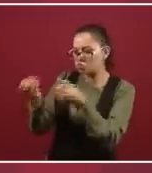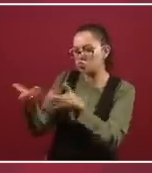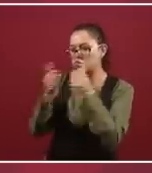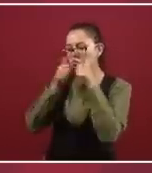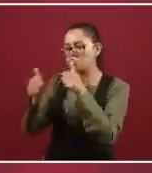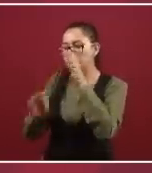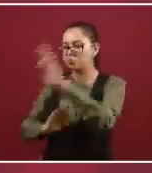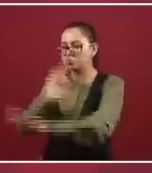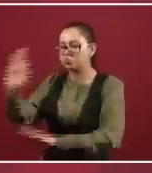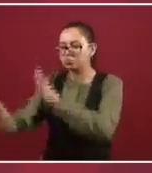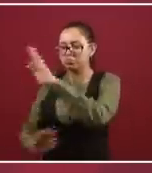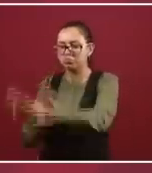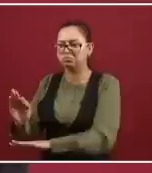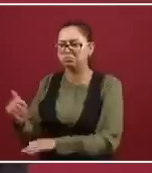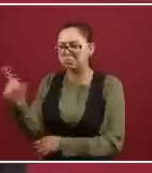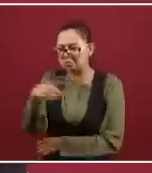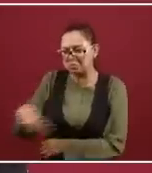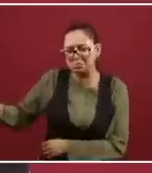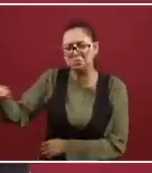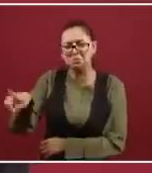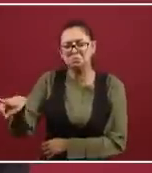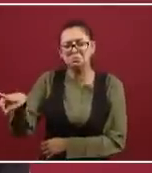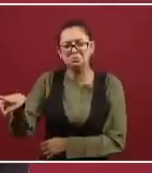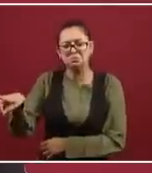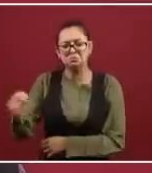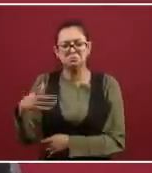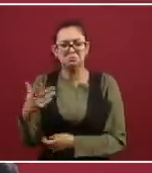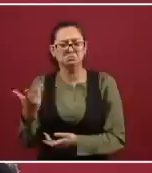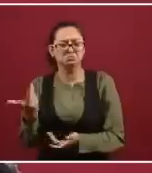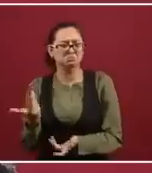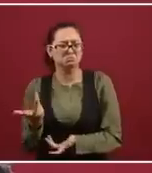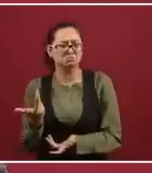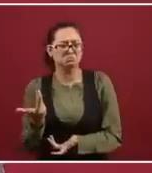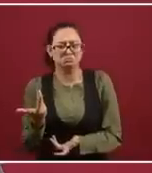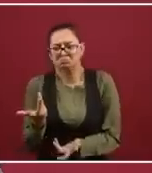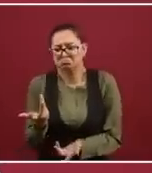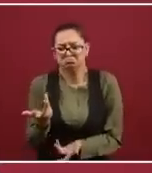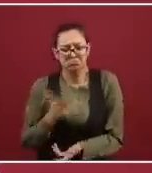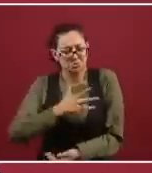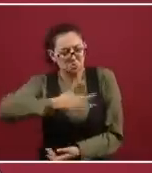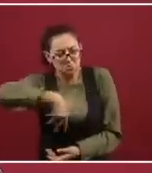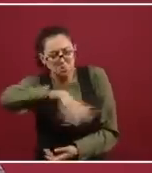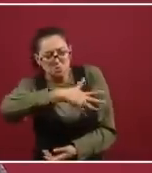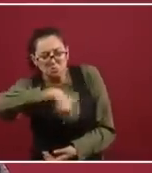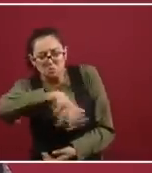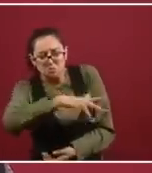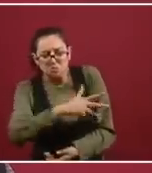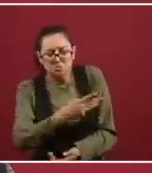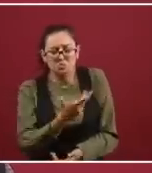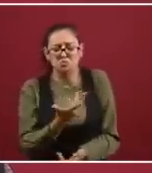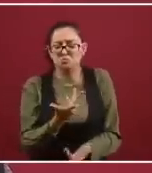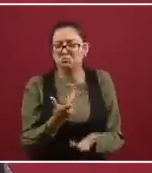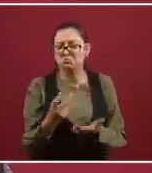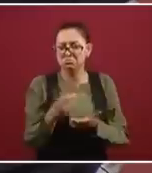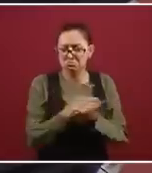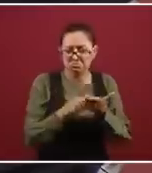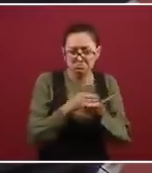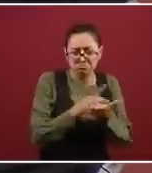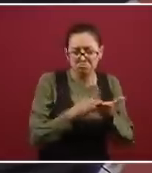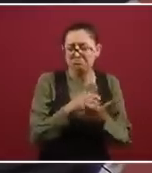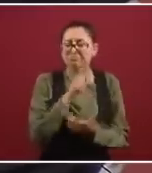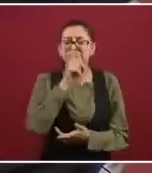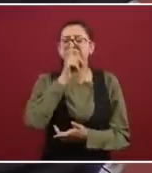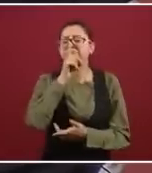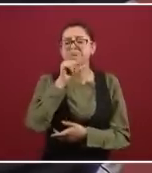pues entonces no van a tener los que se dedican a